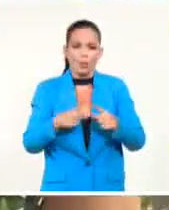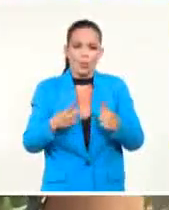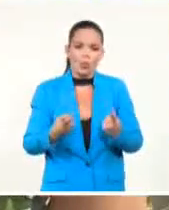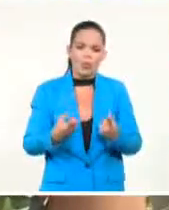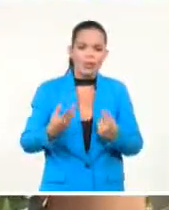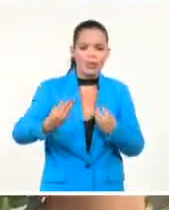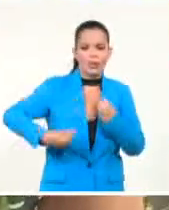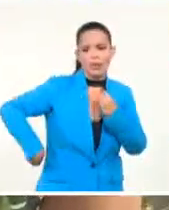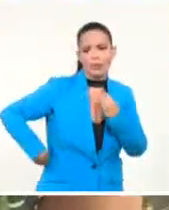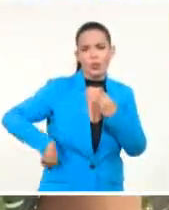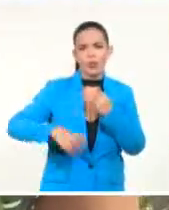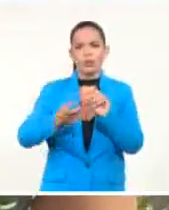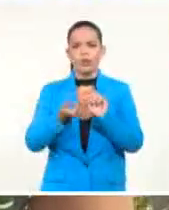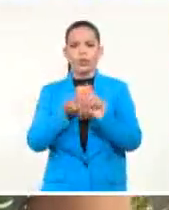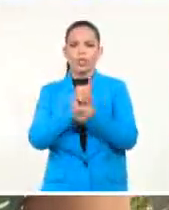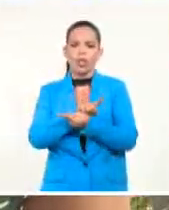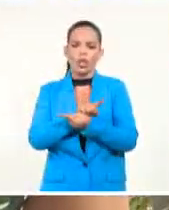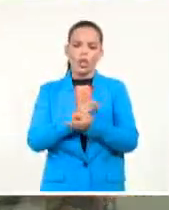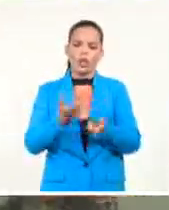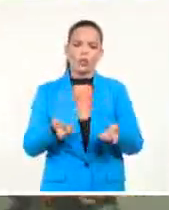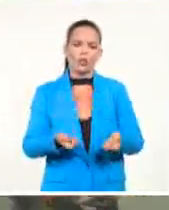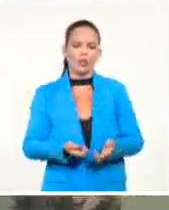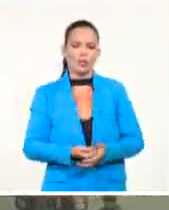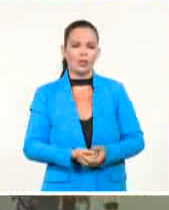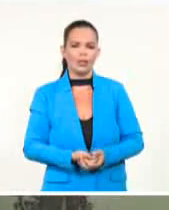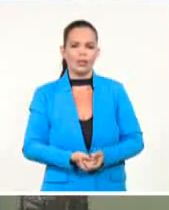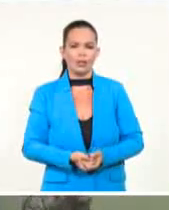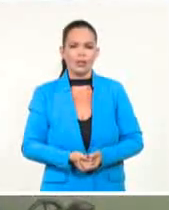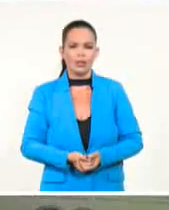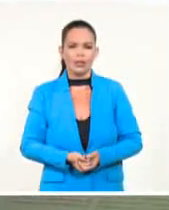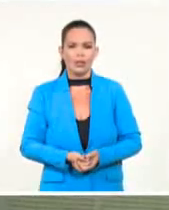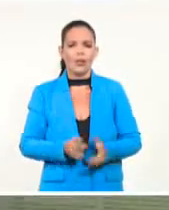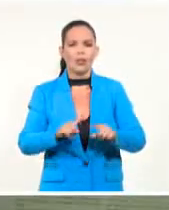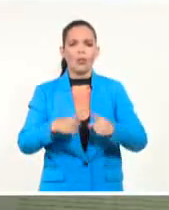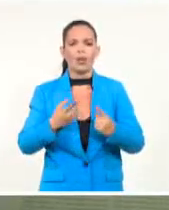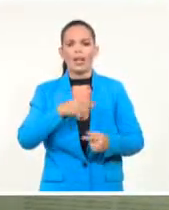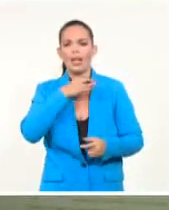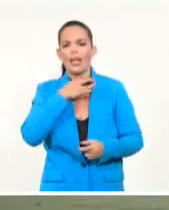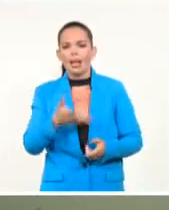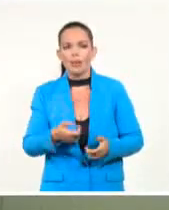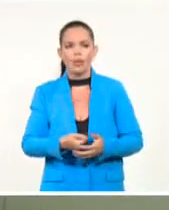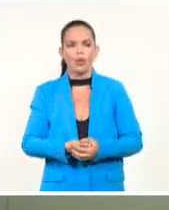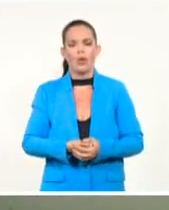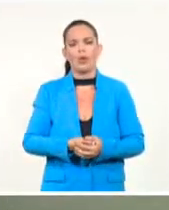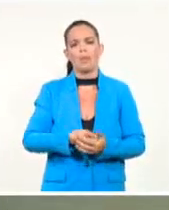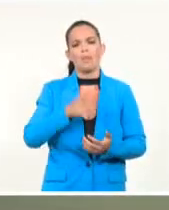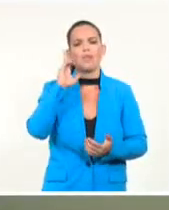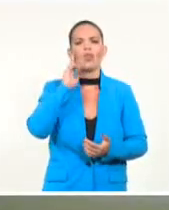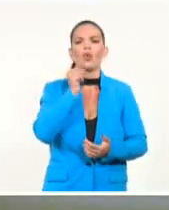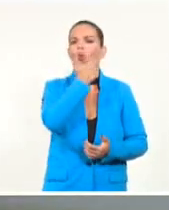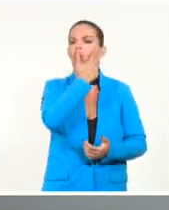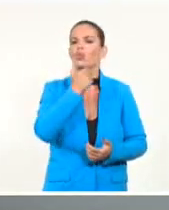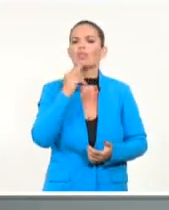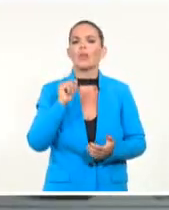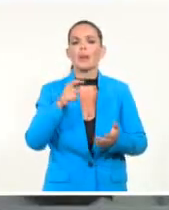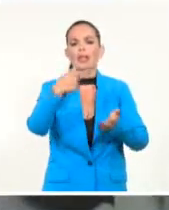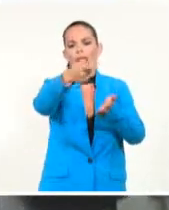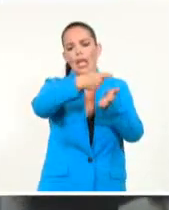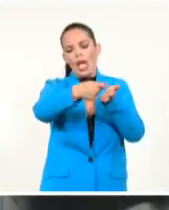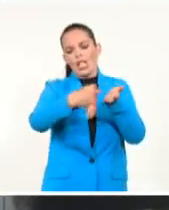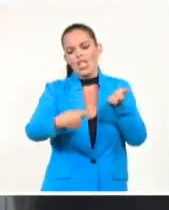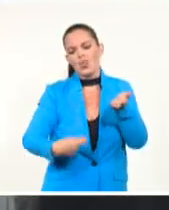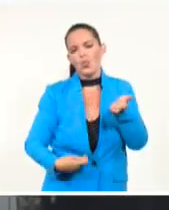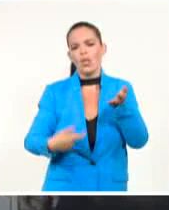ideológica, donde Martí sin duda es un punto esencial. Ideas relacionadas, por ejemplo, con la emigración, ideas relacionadas con la pobreza,